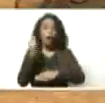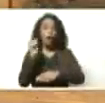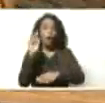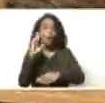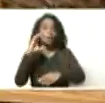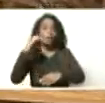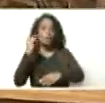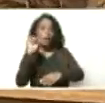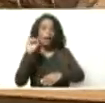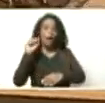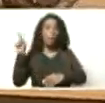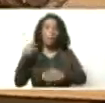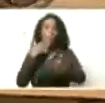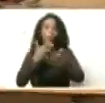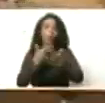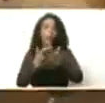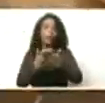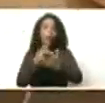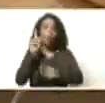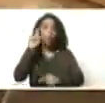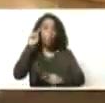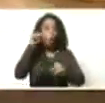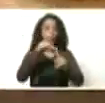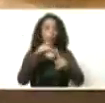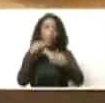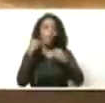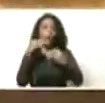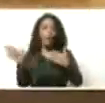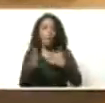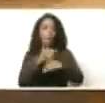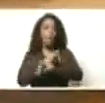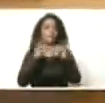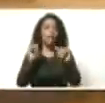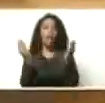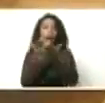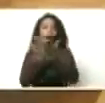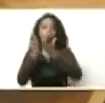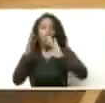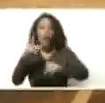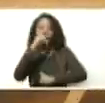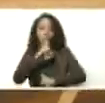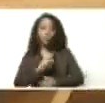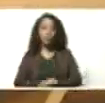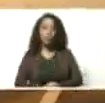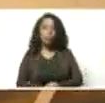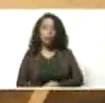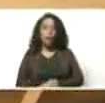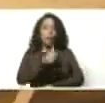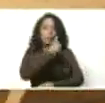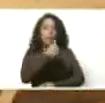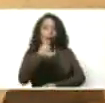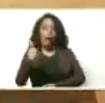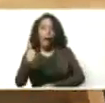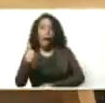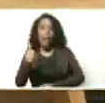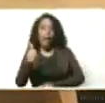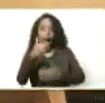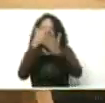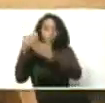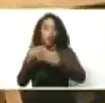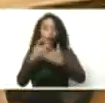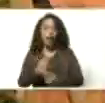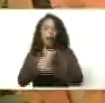me propusieron una meta para el cierre el año escolar que cada estudiante que se gradúa de